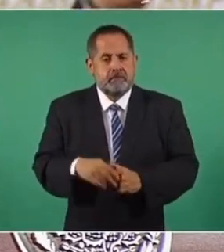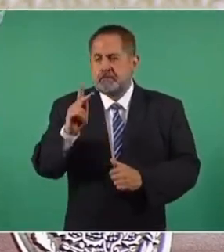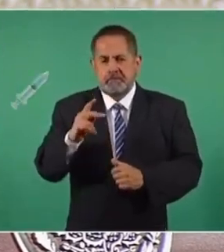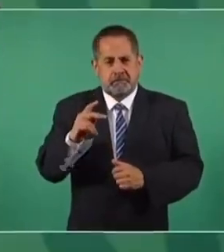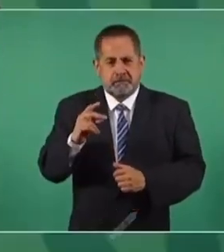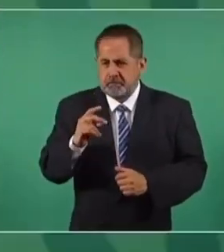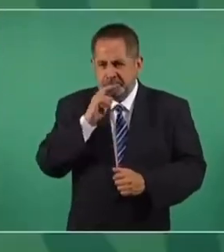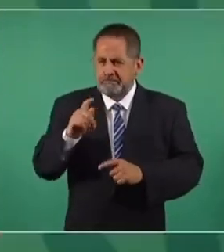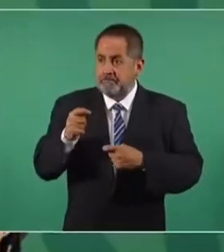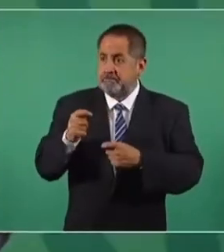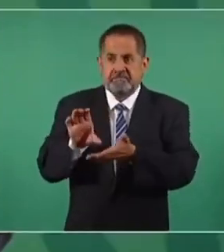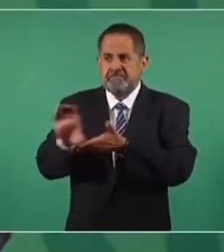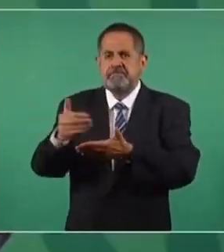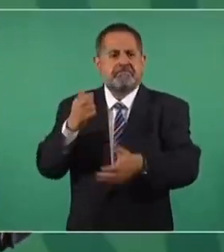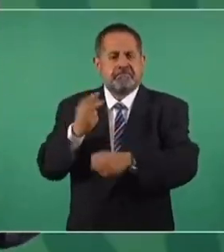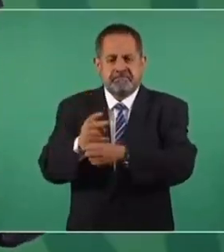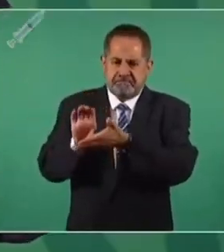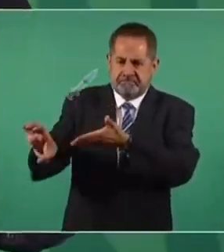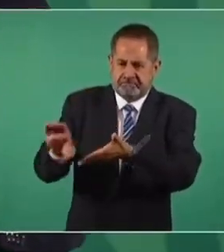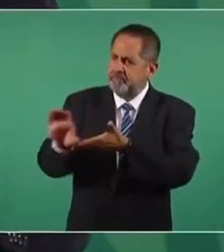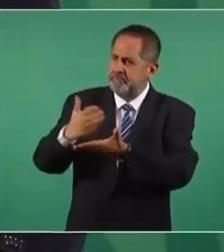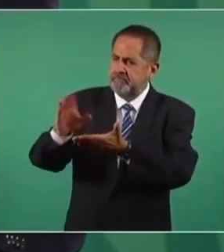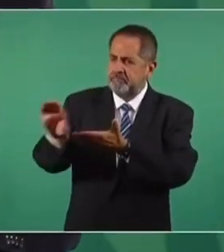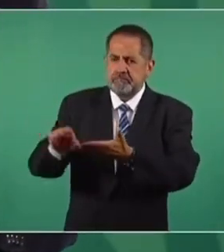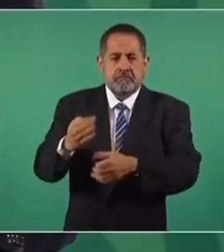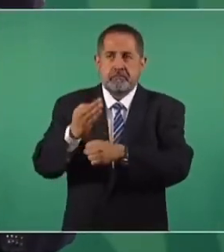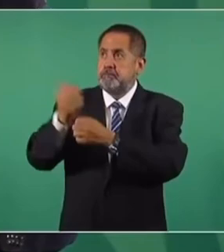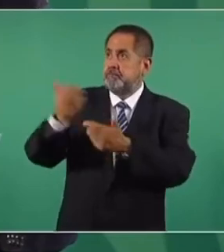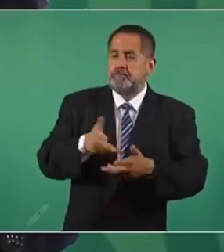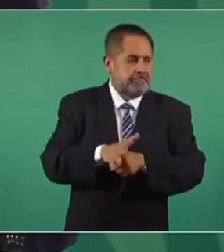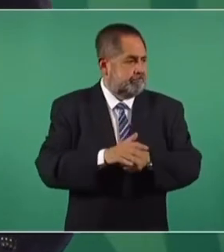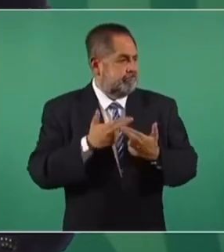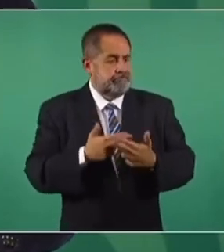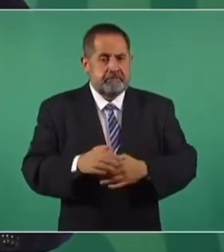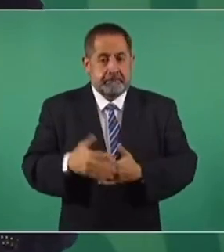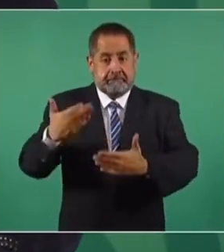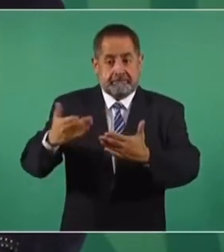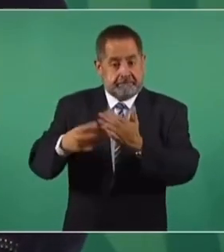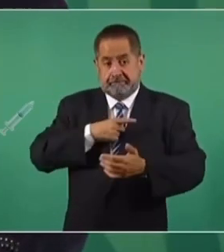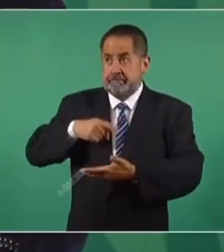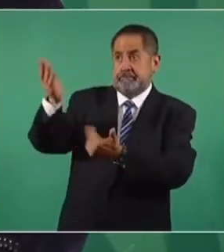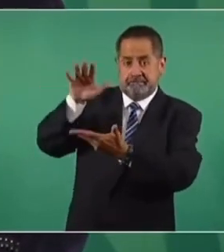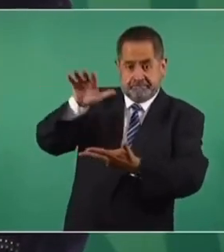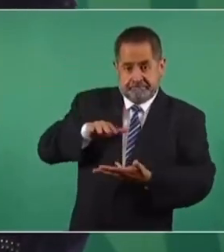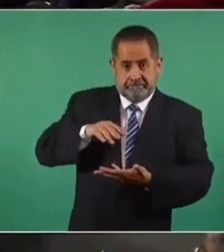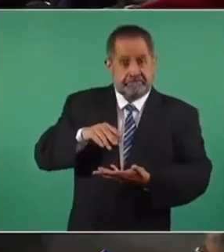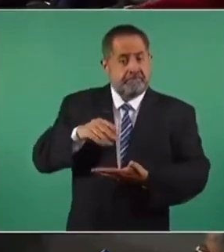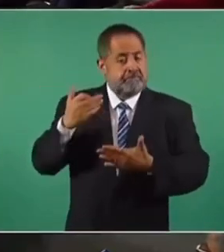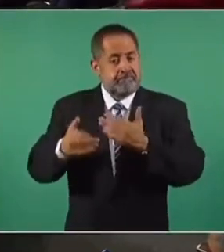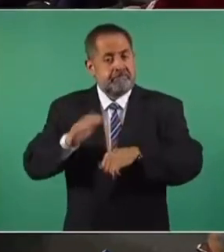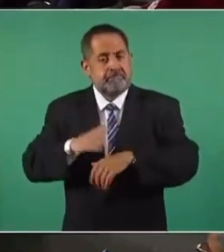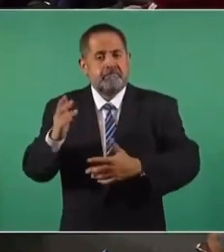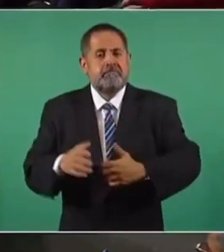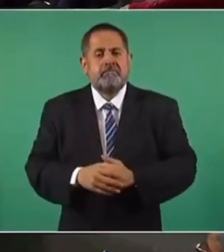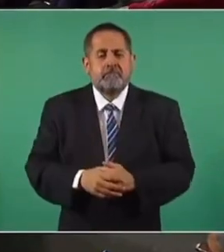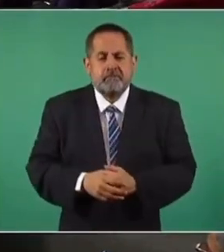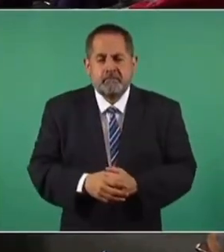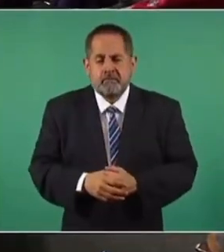Pero de inmediato, dime los anticipos. Por eso tenemos todas las vacunas. Nos deben las farmacéuticas. ¿Y ahí de